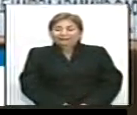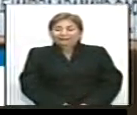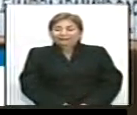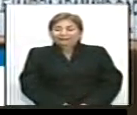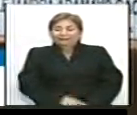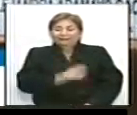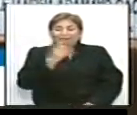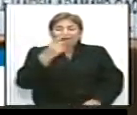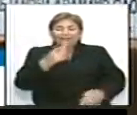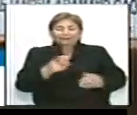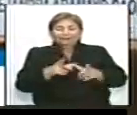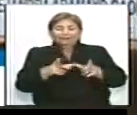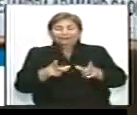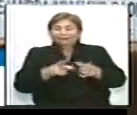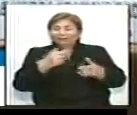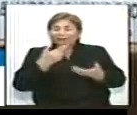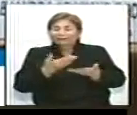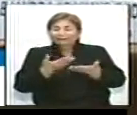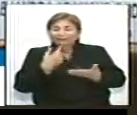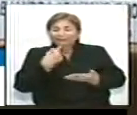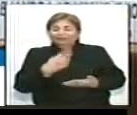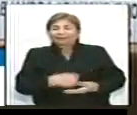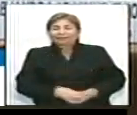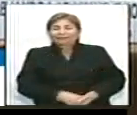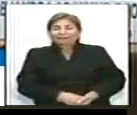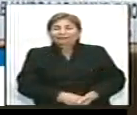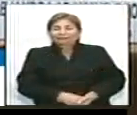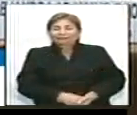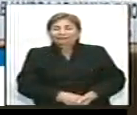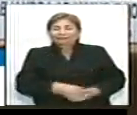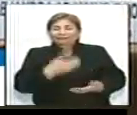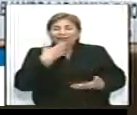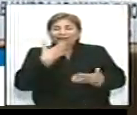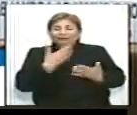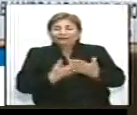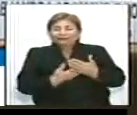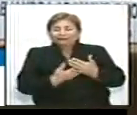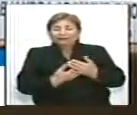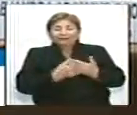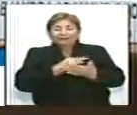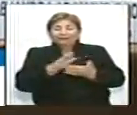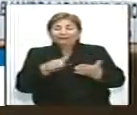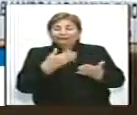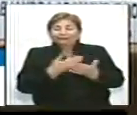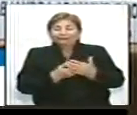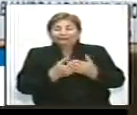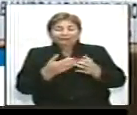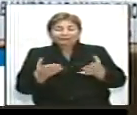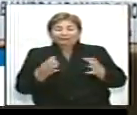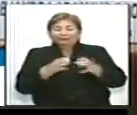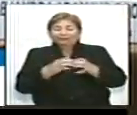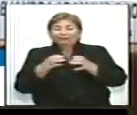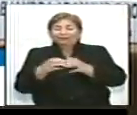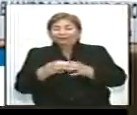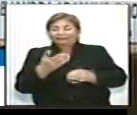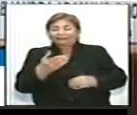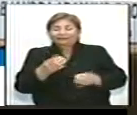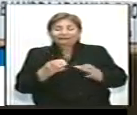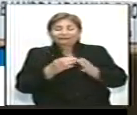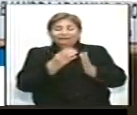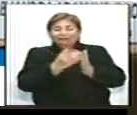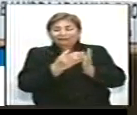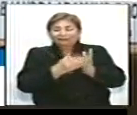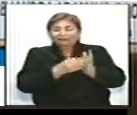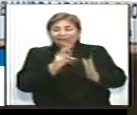En primer lugar, quiero expresar mi agradecimiento y el de toda la Comisión al señor